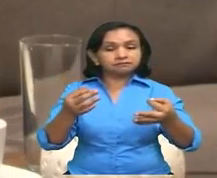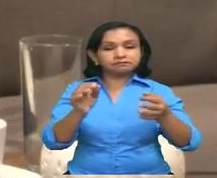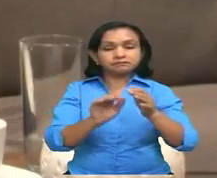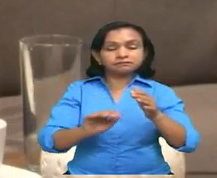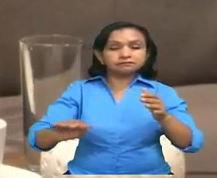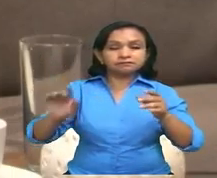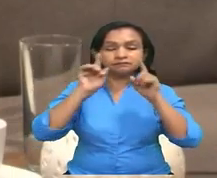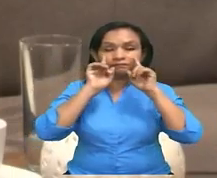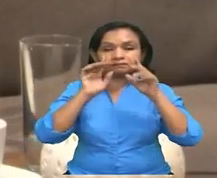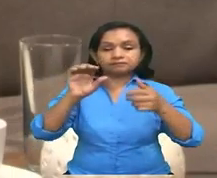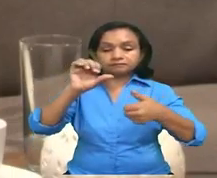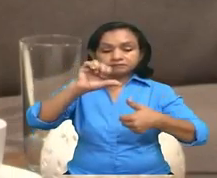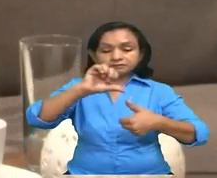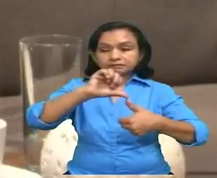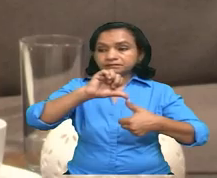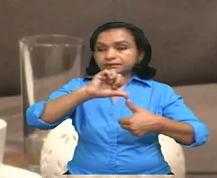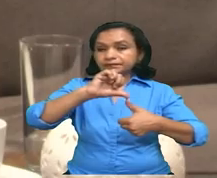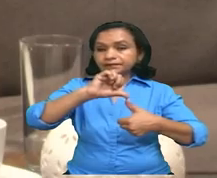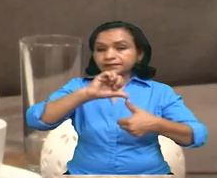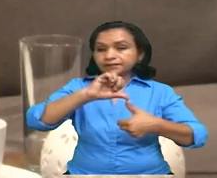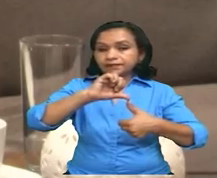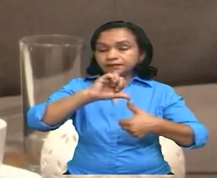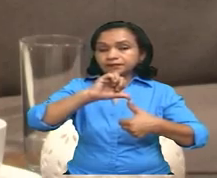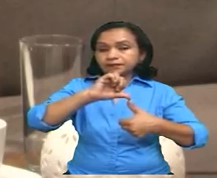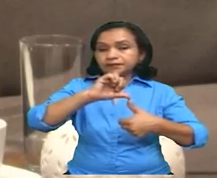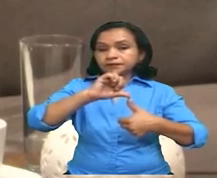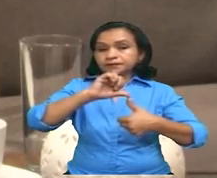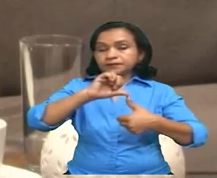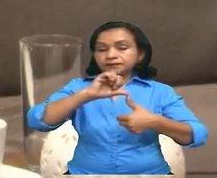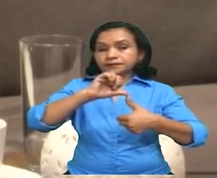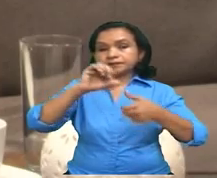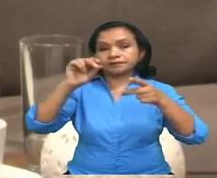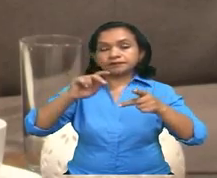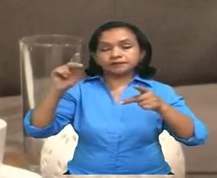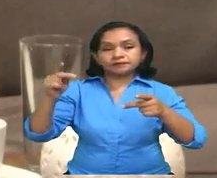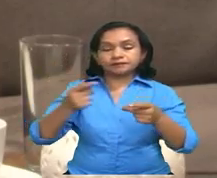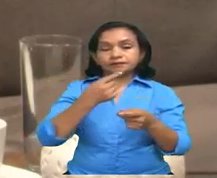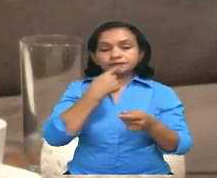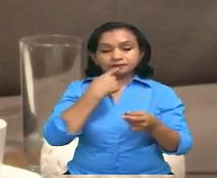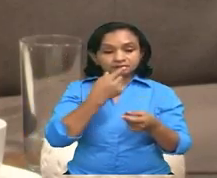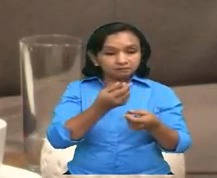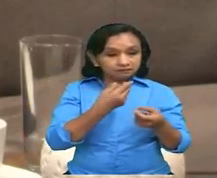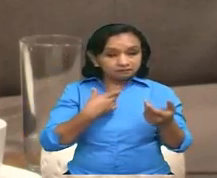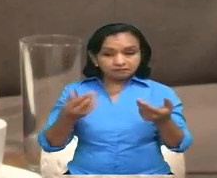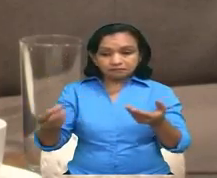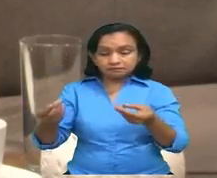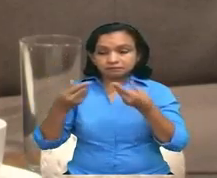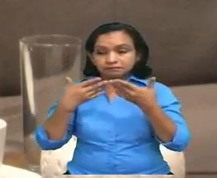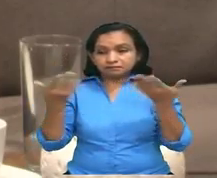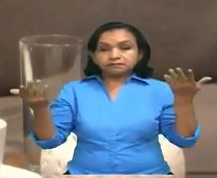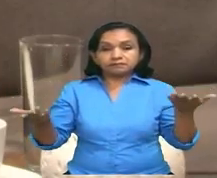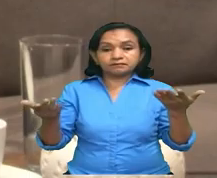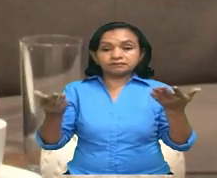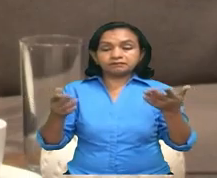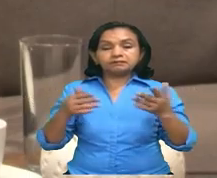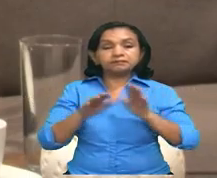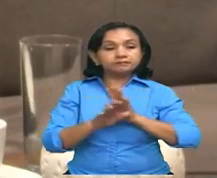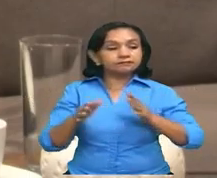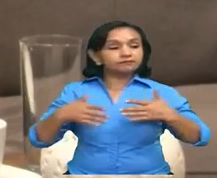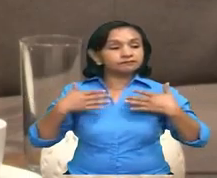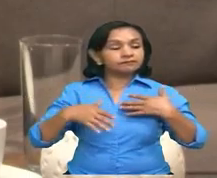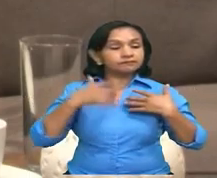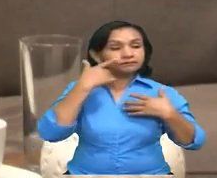de nuestros principales atractivos, además de las bellezas naturales, culturales y el calor de nuestra gente, es la seguridad.